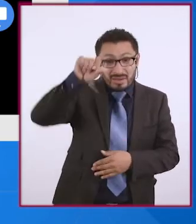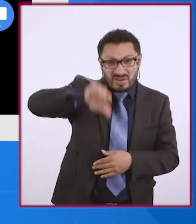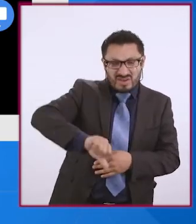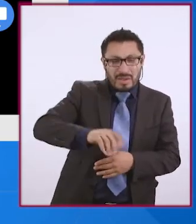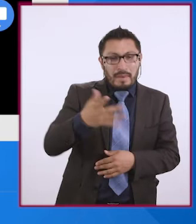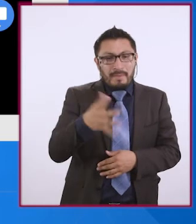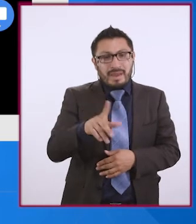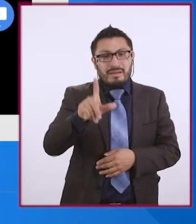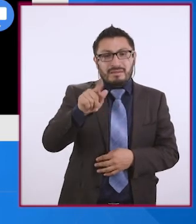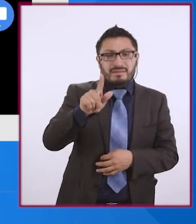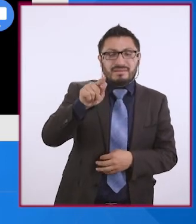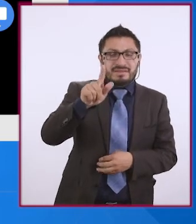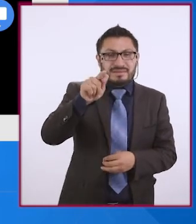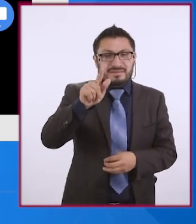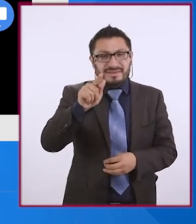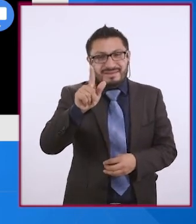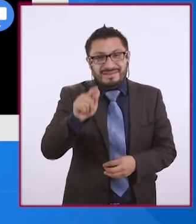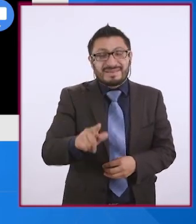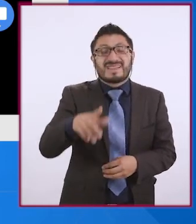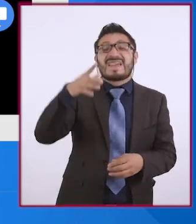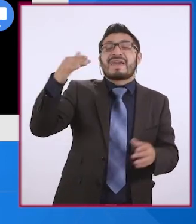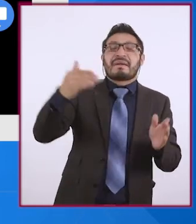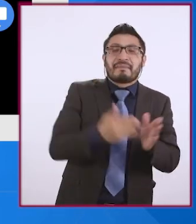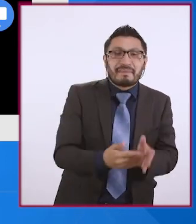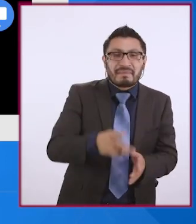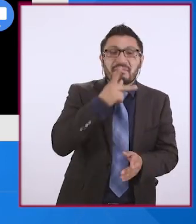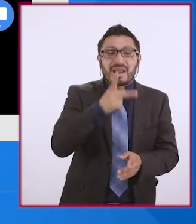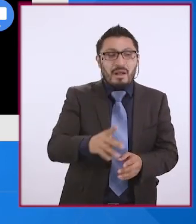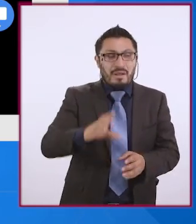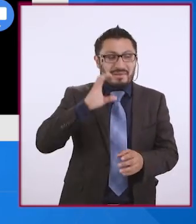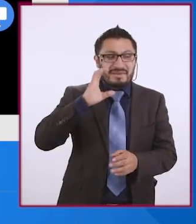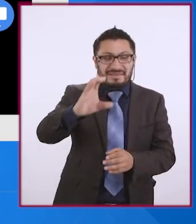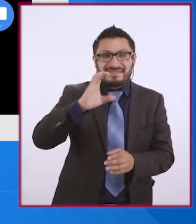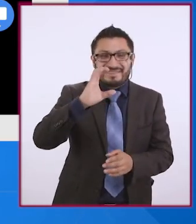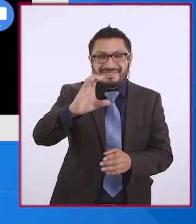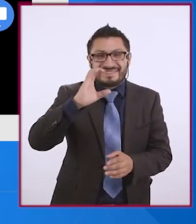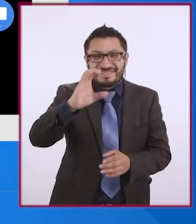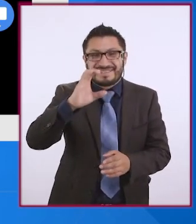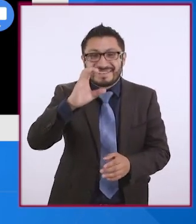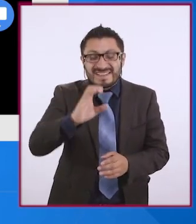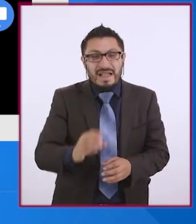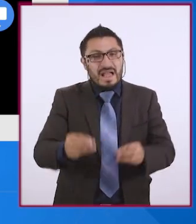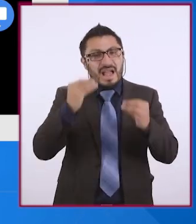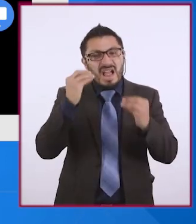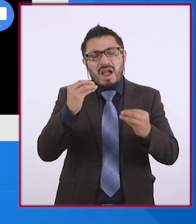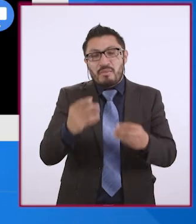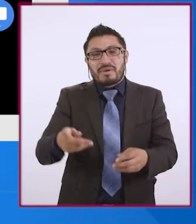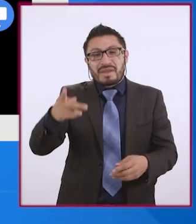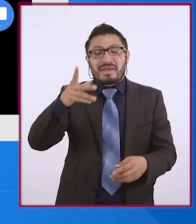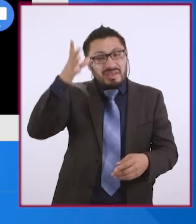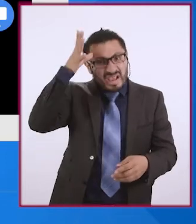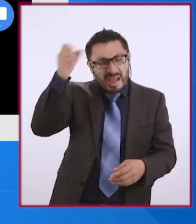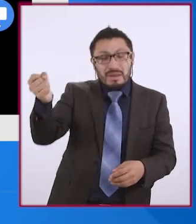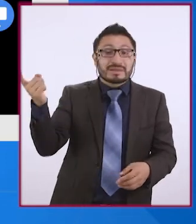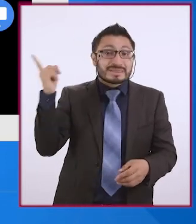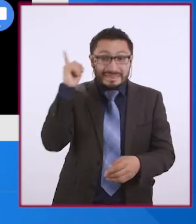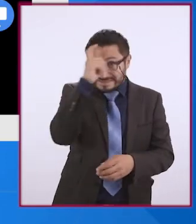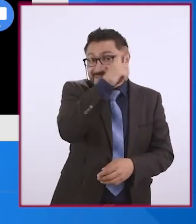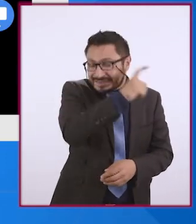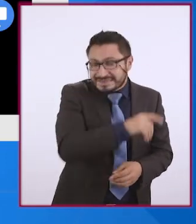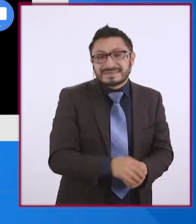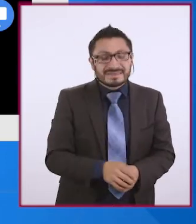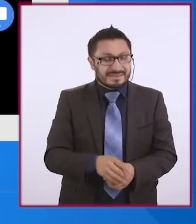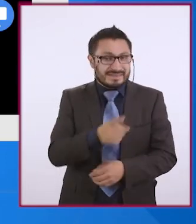son casi 70,000 palabras, o sea, es un libro grueso y con muchos tecnicismos. Hay que